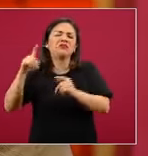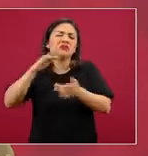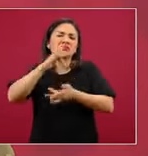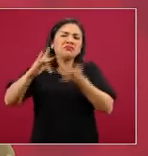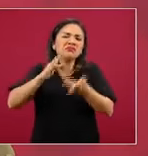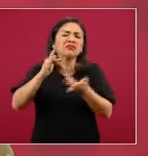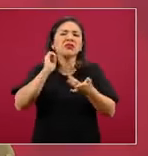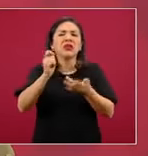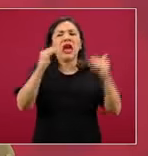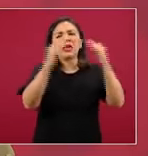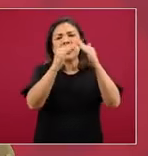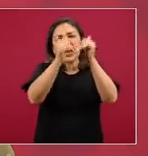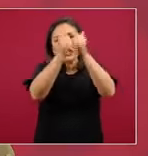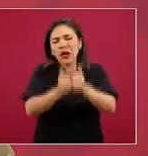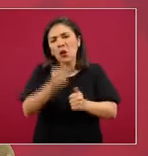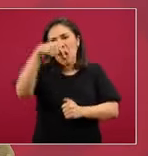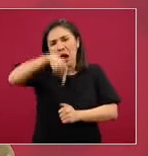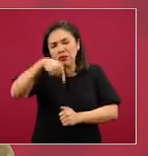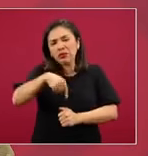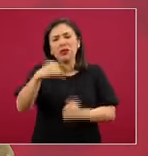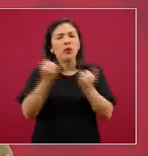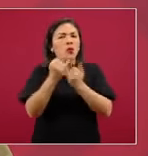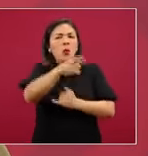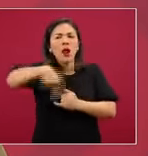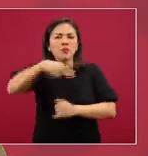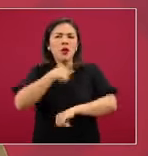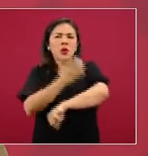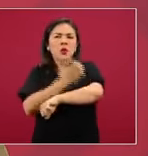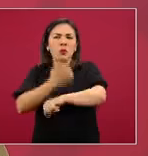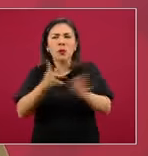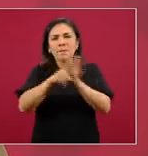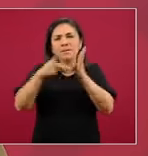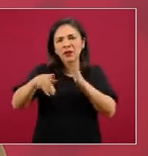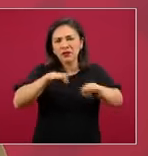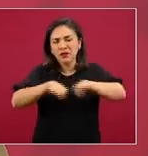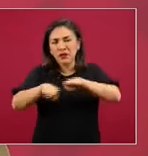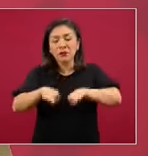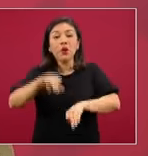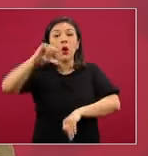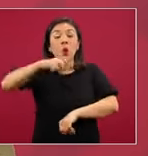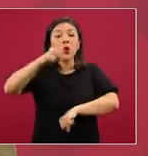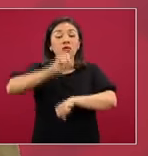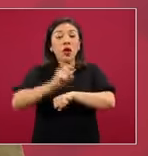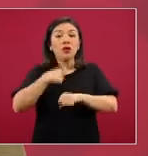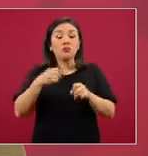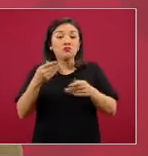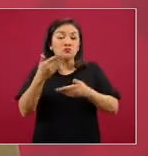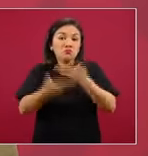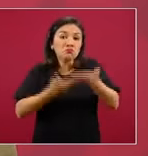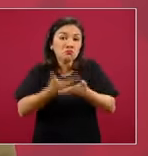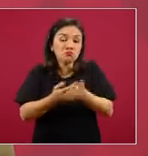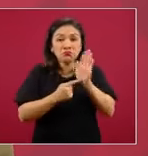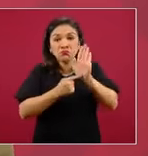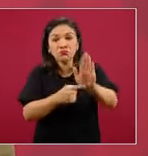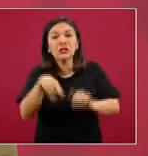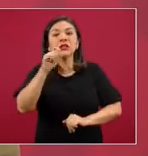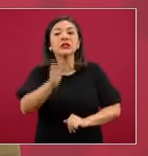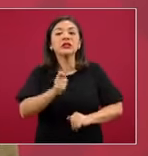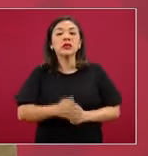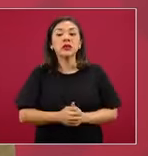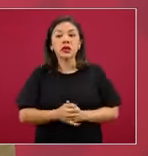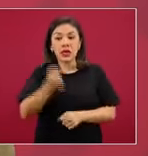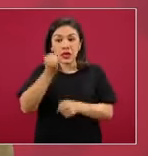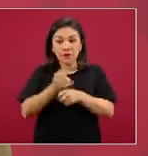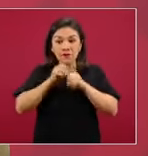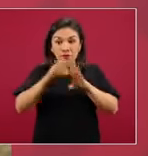casas. Aquí también un saludo a todos los compañeros periodistas. Y vamos a presentar el día de hoy el